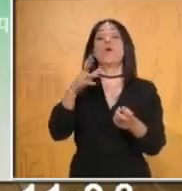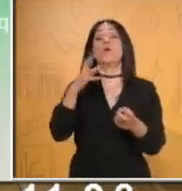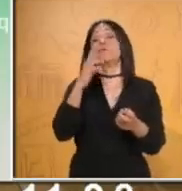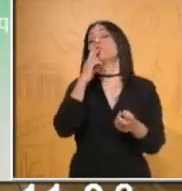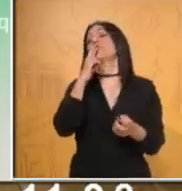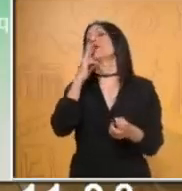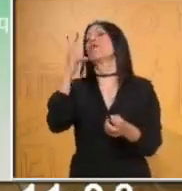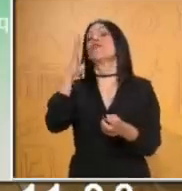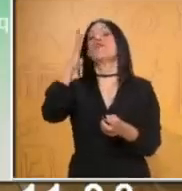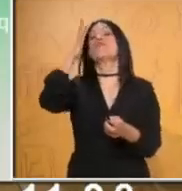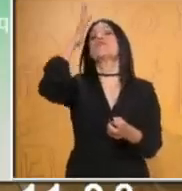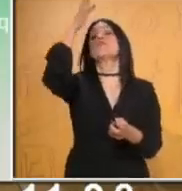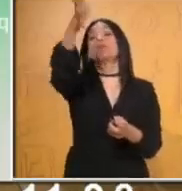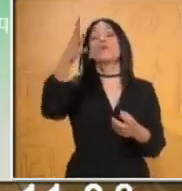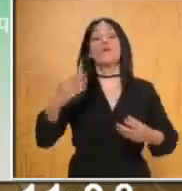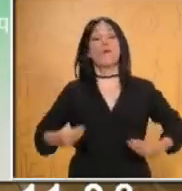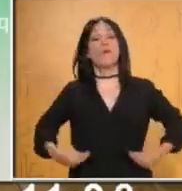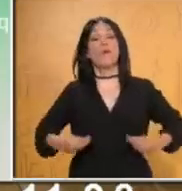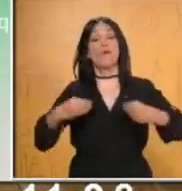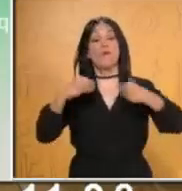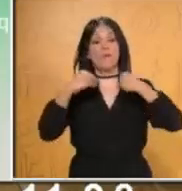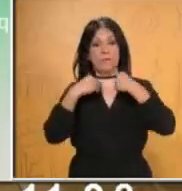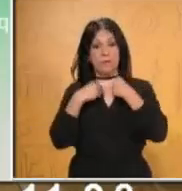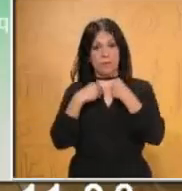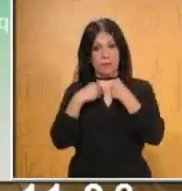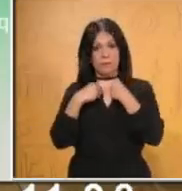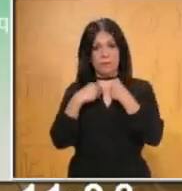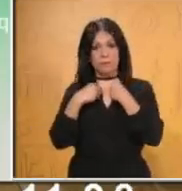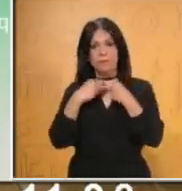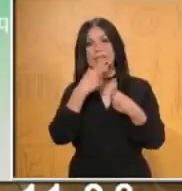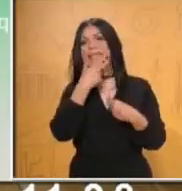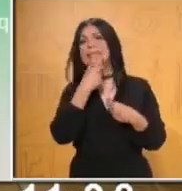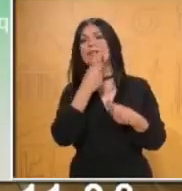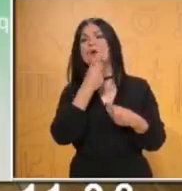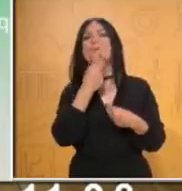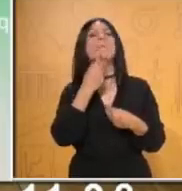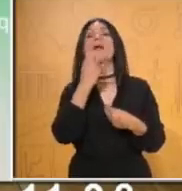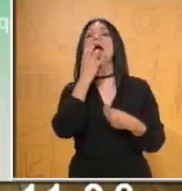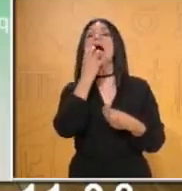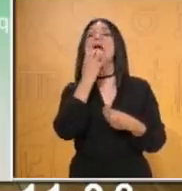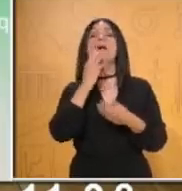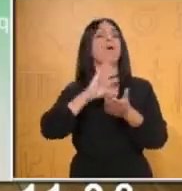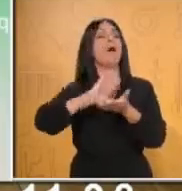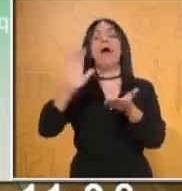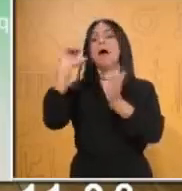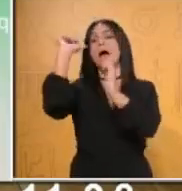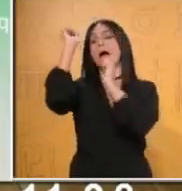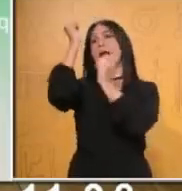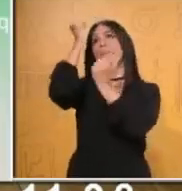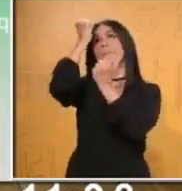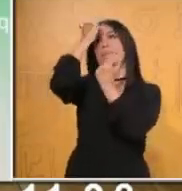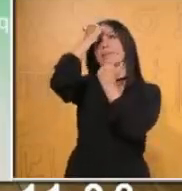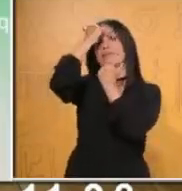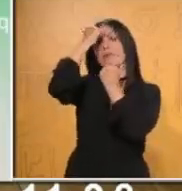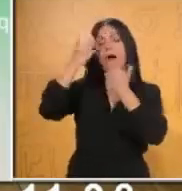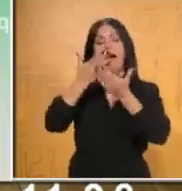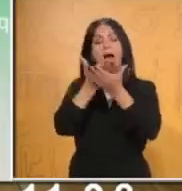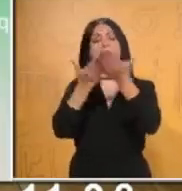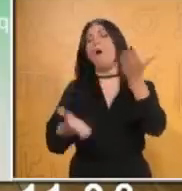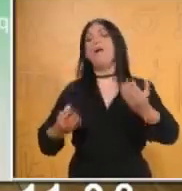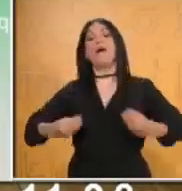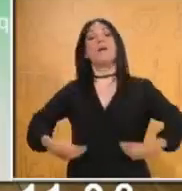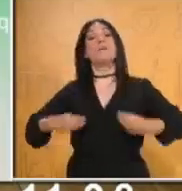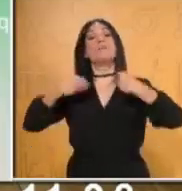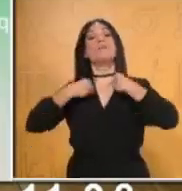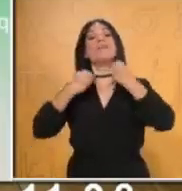vida. Scrooge se pasa el resto de su vida como un hombre nuevo que incorpora a su